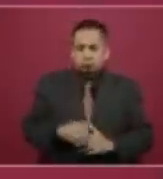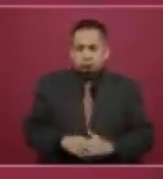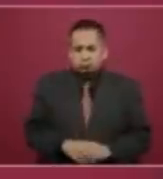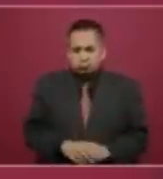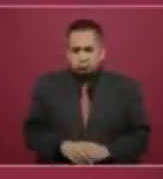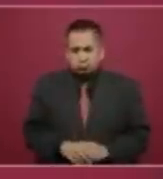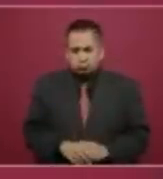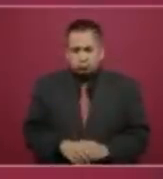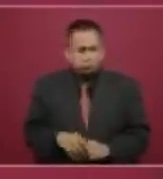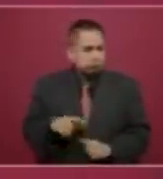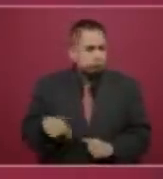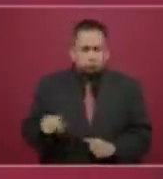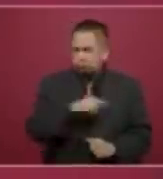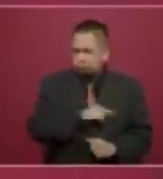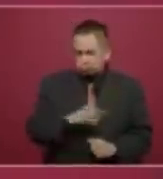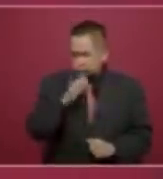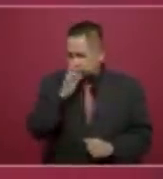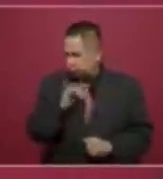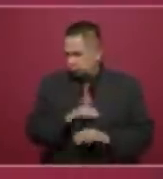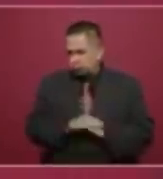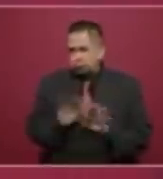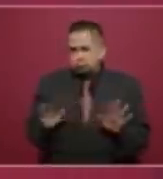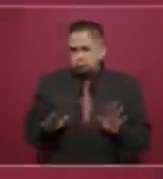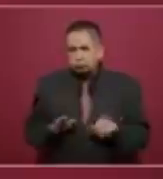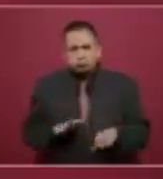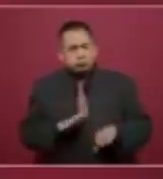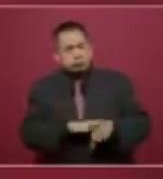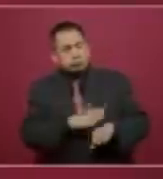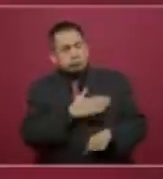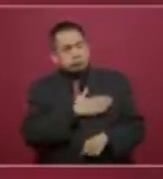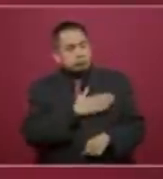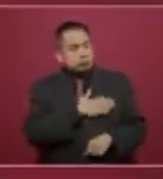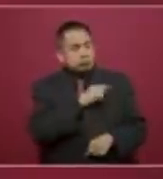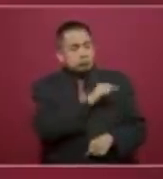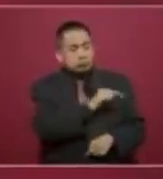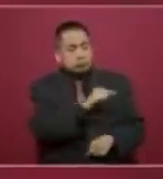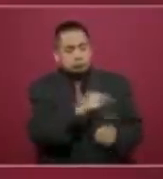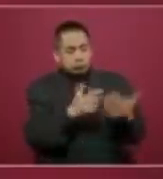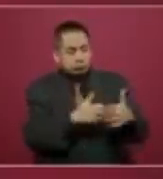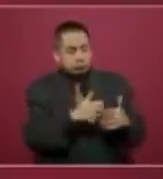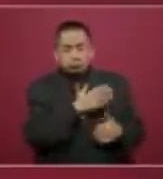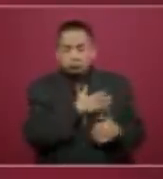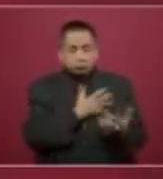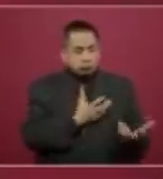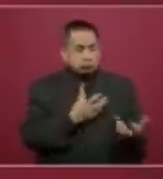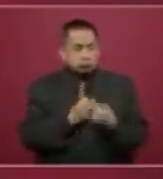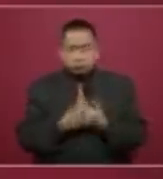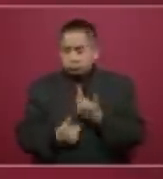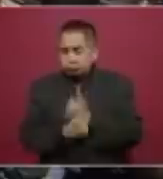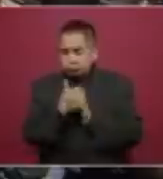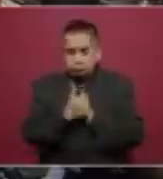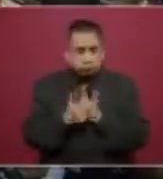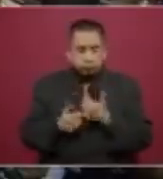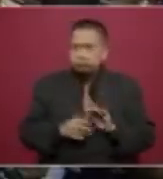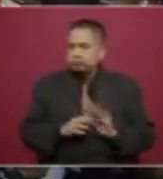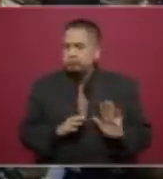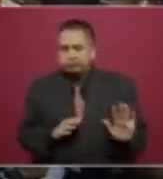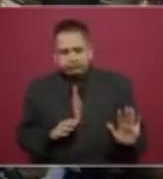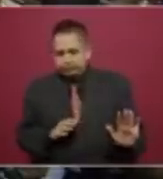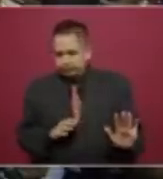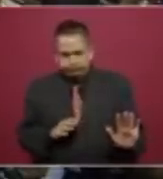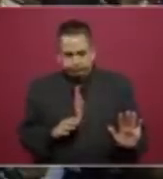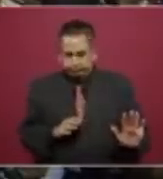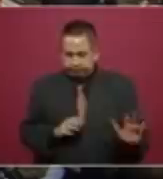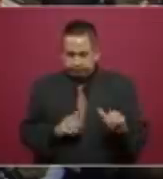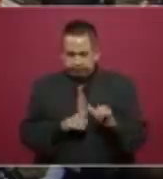de que no se podía llamar a participar a estas empresas por